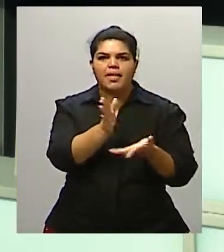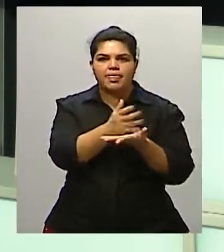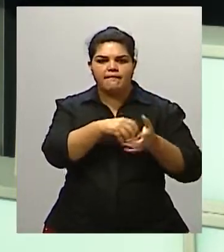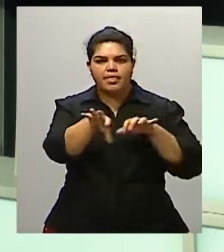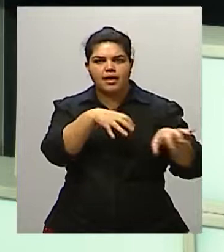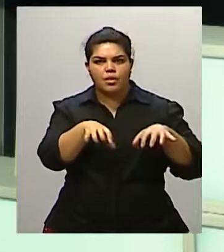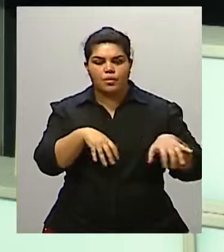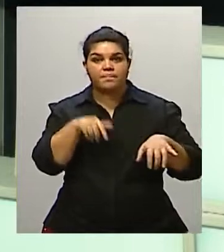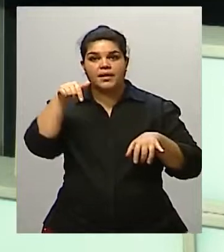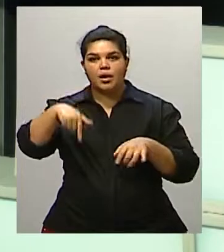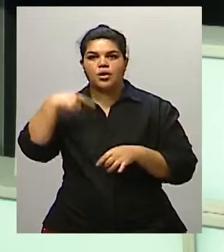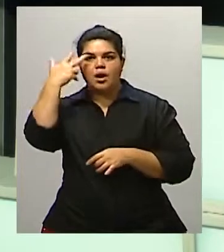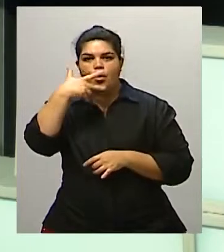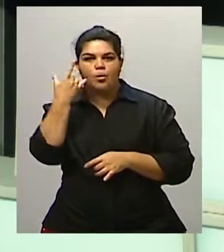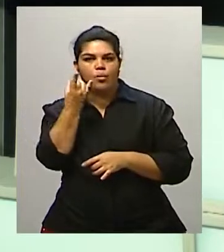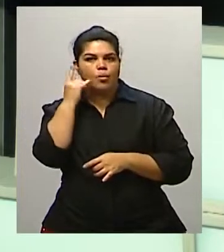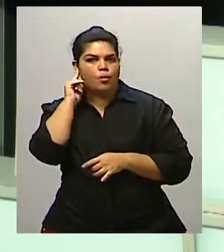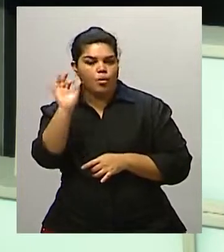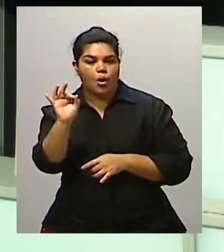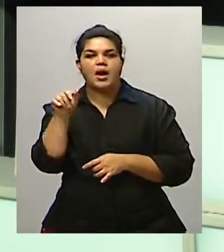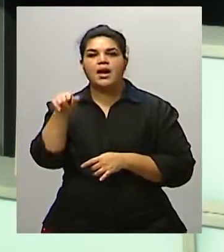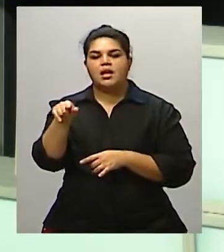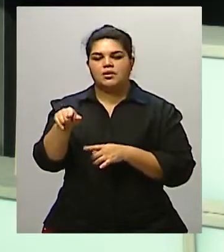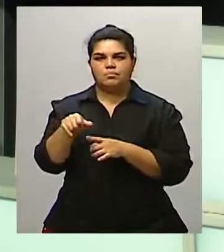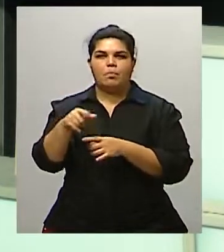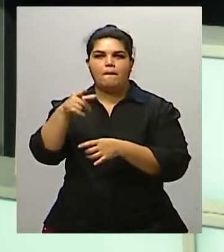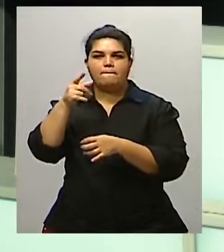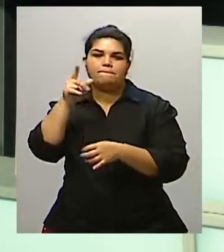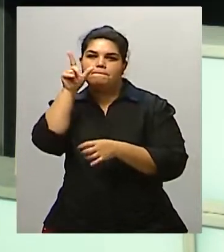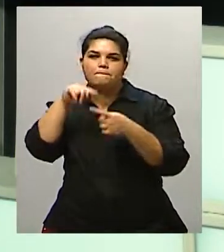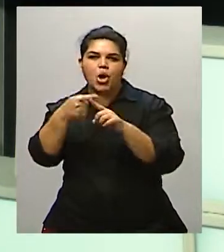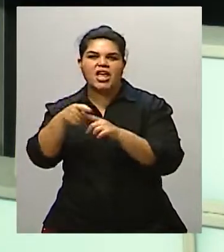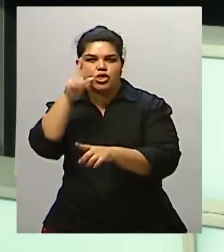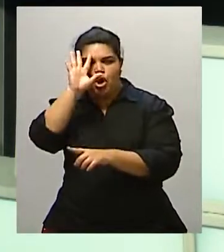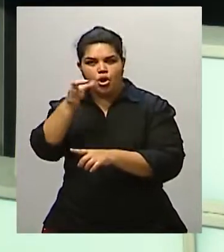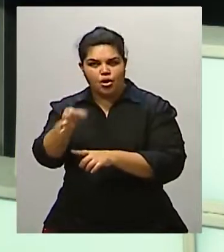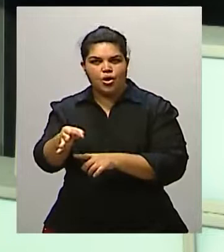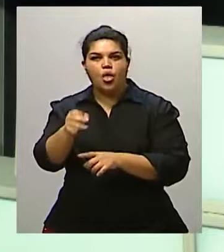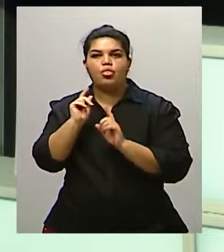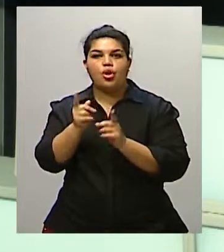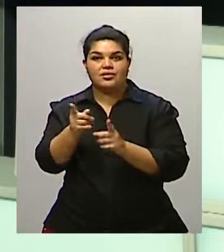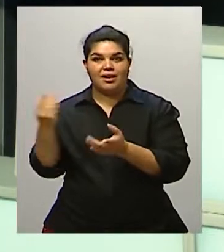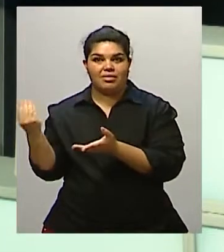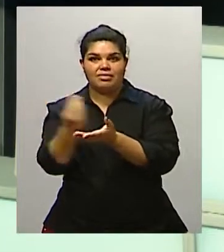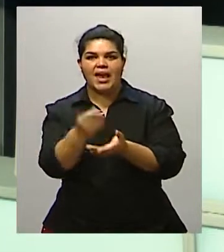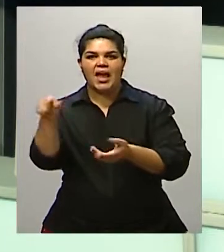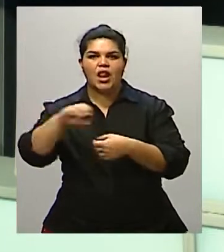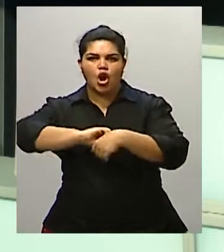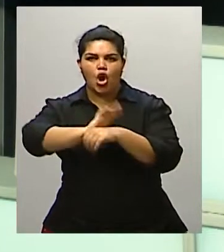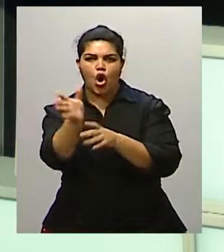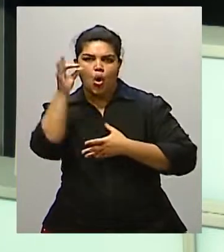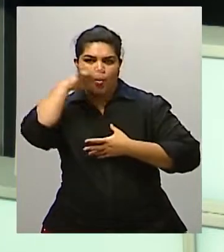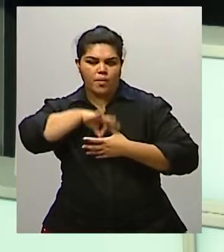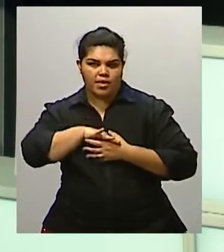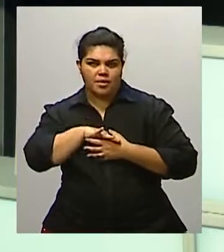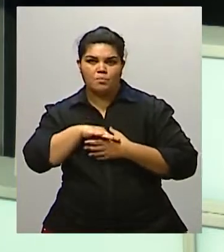que es politólogo, docente, que tiene COVID y que ha tenido la atención de atendernos desde su casa. Así es que, ¿qué tal? Buenas noches. ¿Cómo